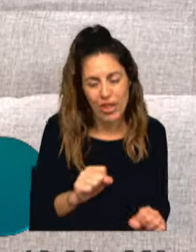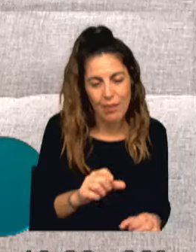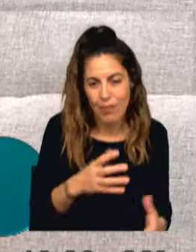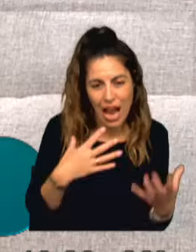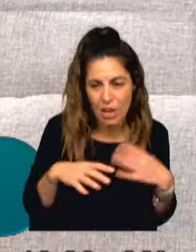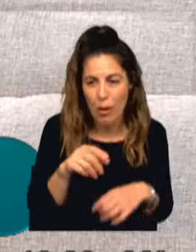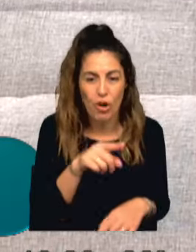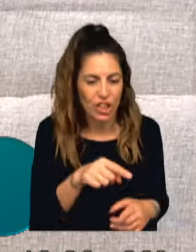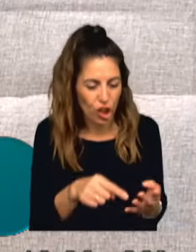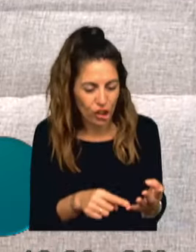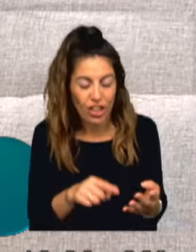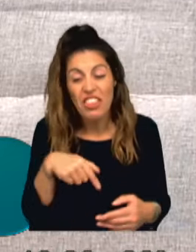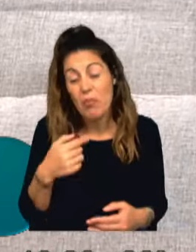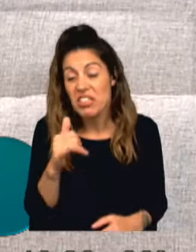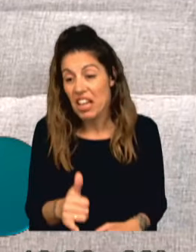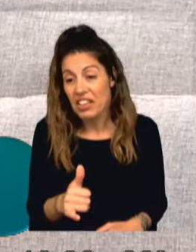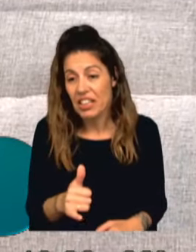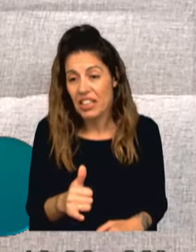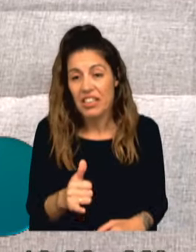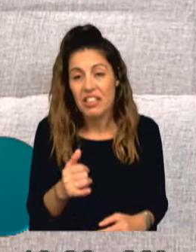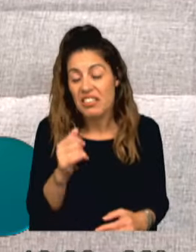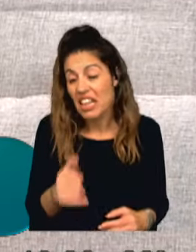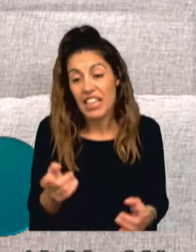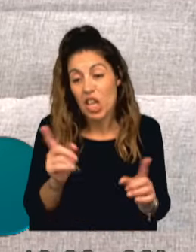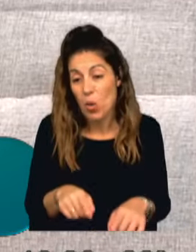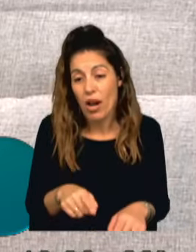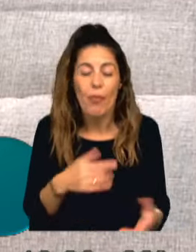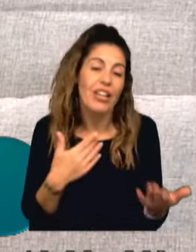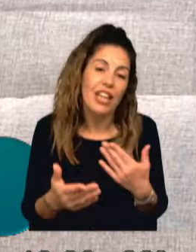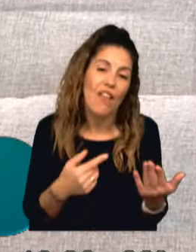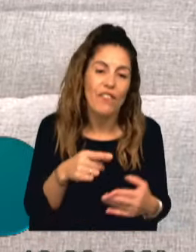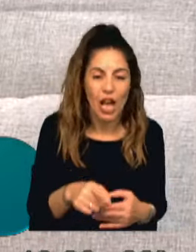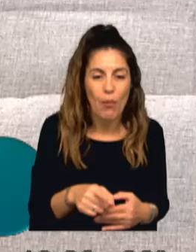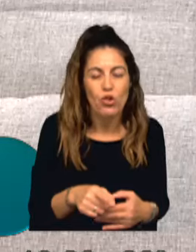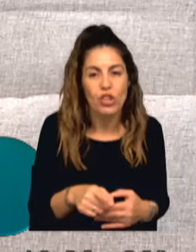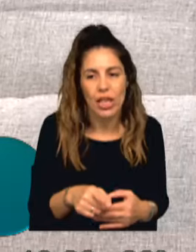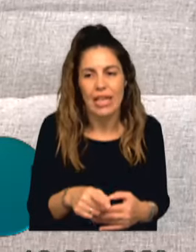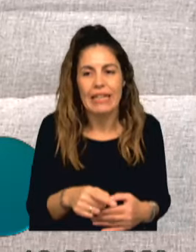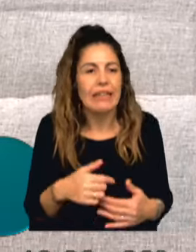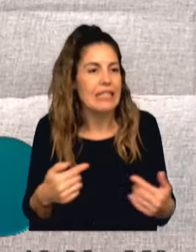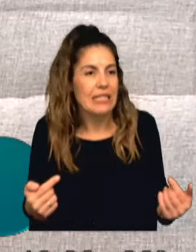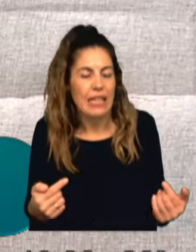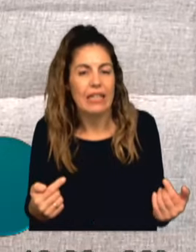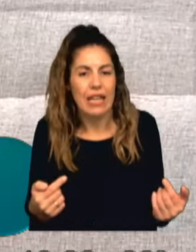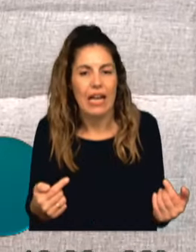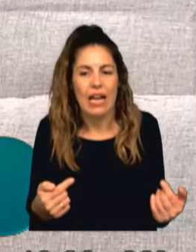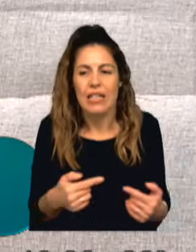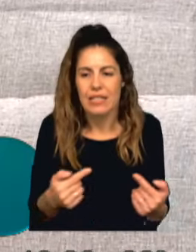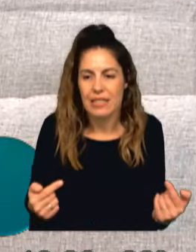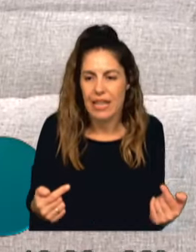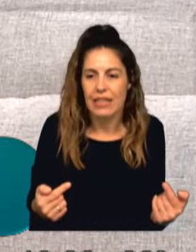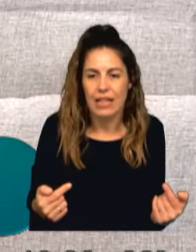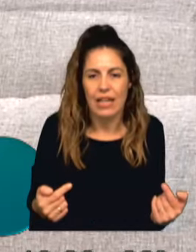por esto y esto esto después si las tenés si la tenés igual Bueno ahí vamos a hablar un poco de de de cierta cierto